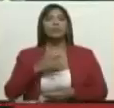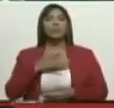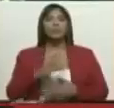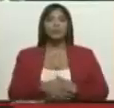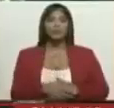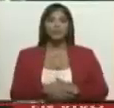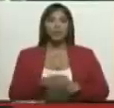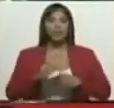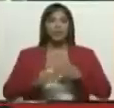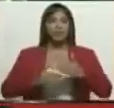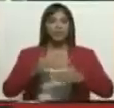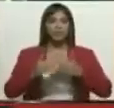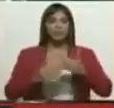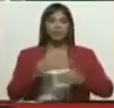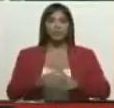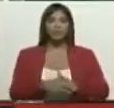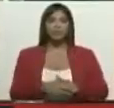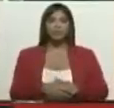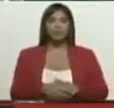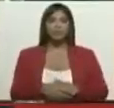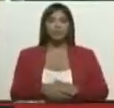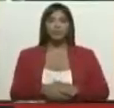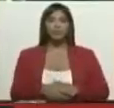de evolución.